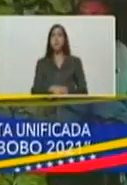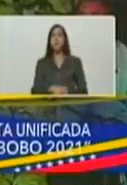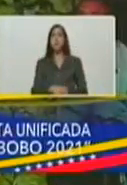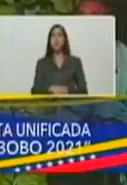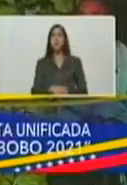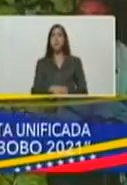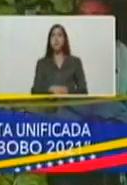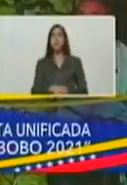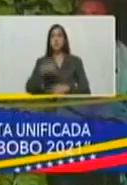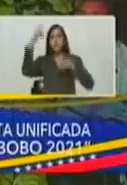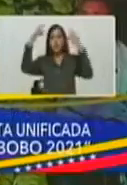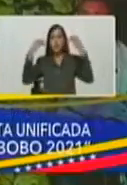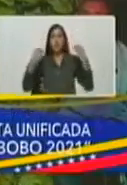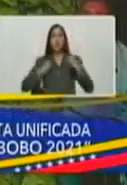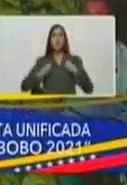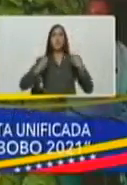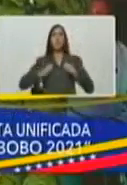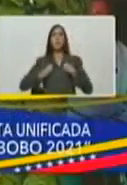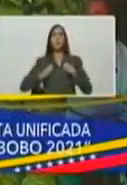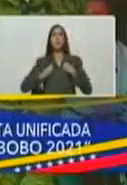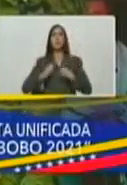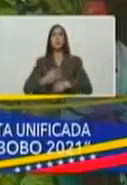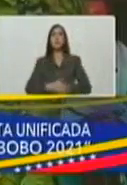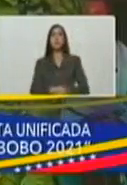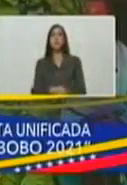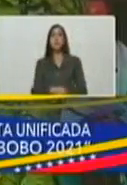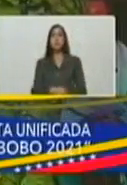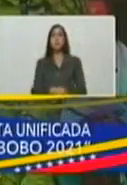Chávez vive, mi comandante en jefe.